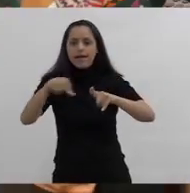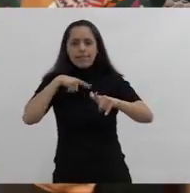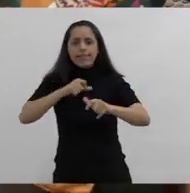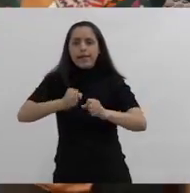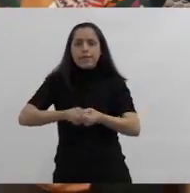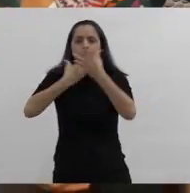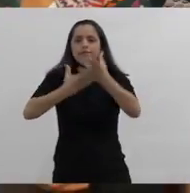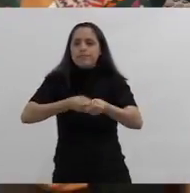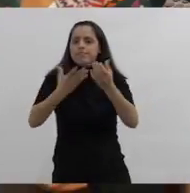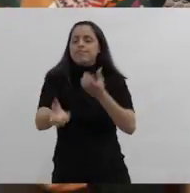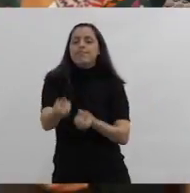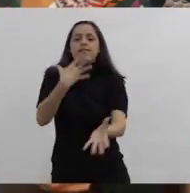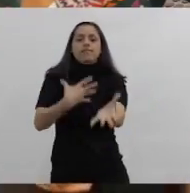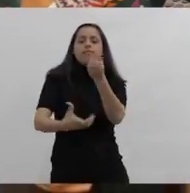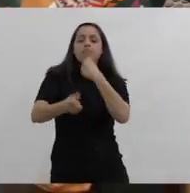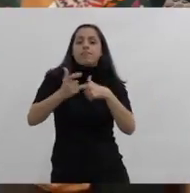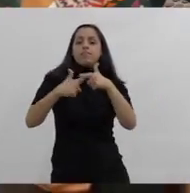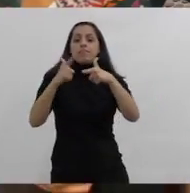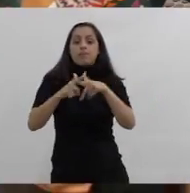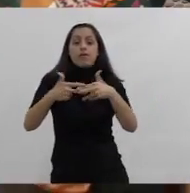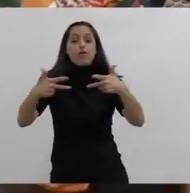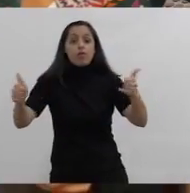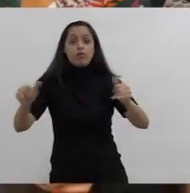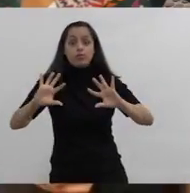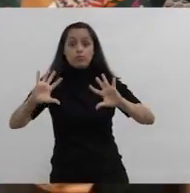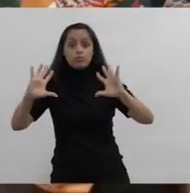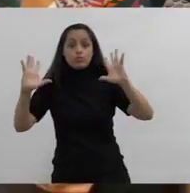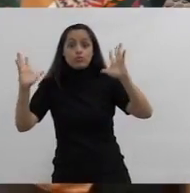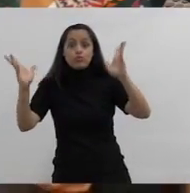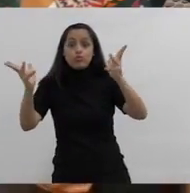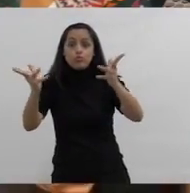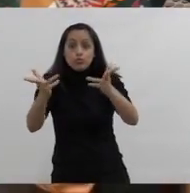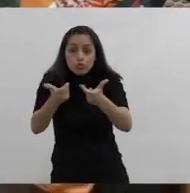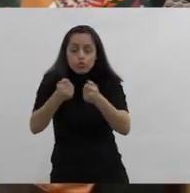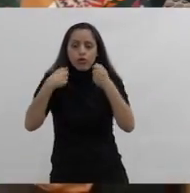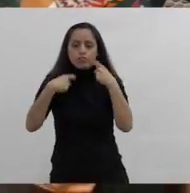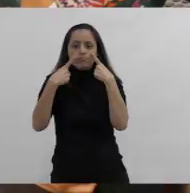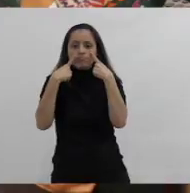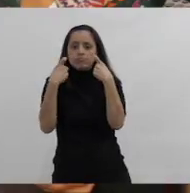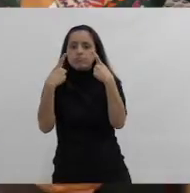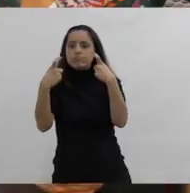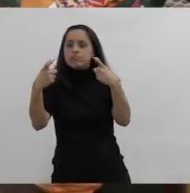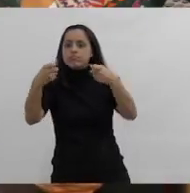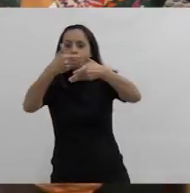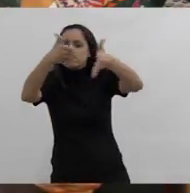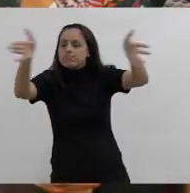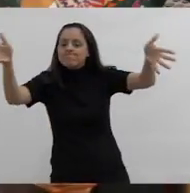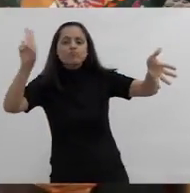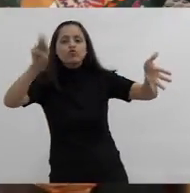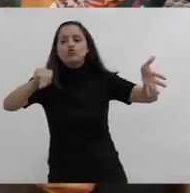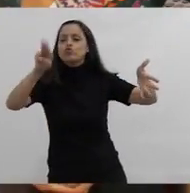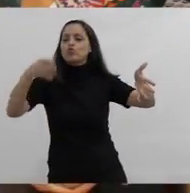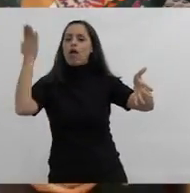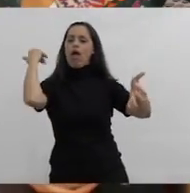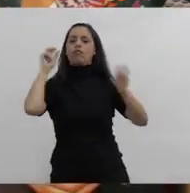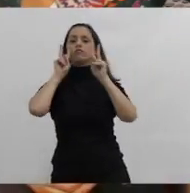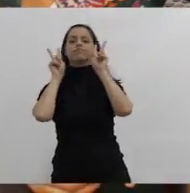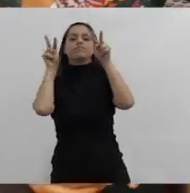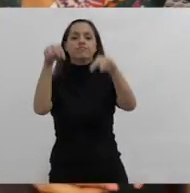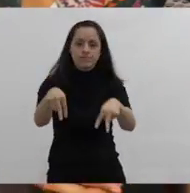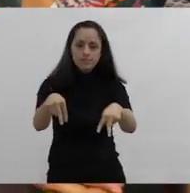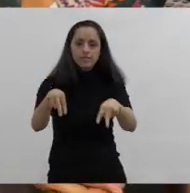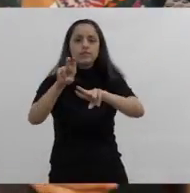y más escuelas, más cosas que te contaban. Eso era como muy... O sea, te das cuenta que hay todo un panorama que nunca se